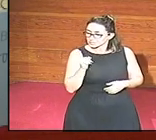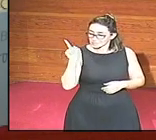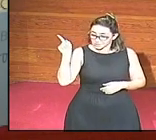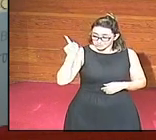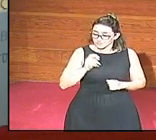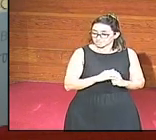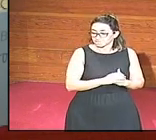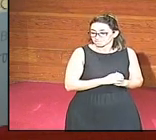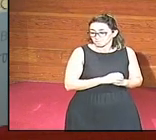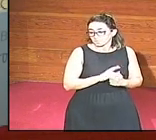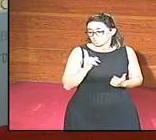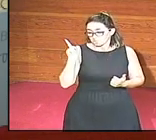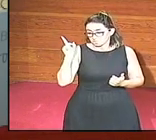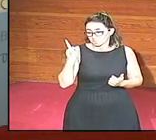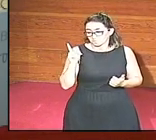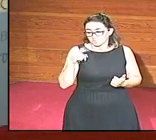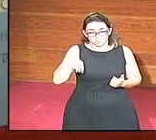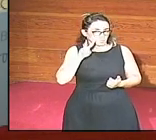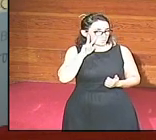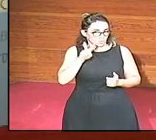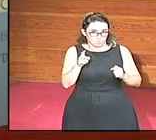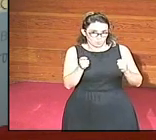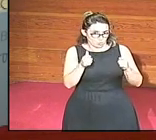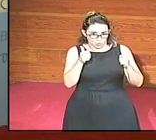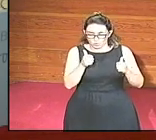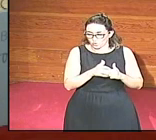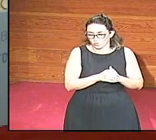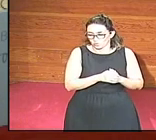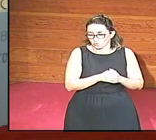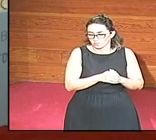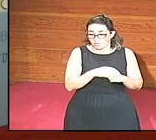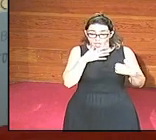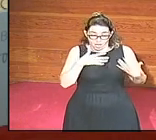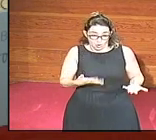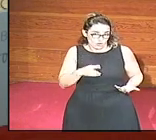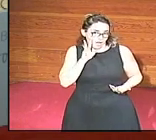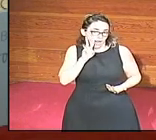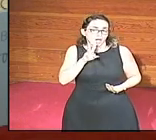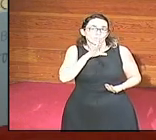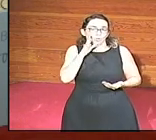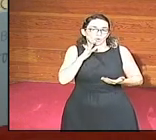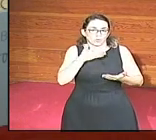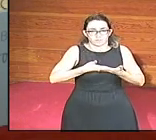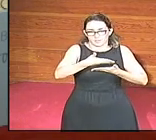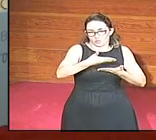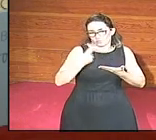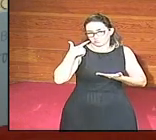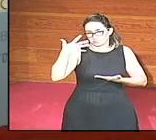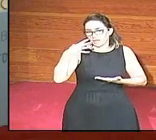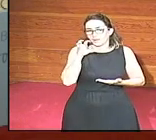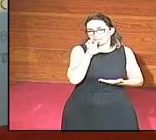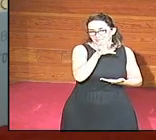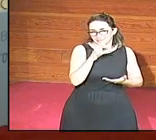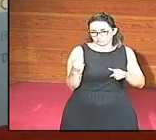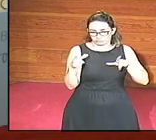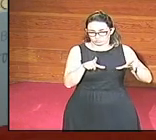es algo que hemos visto muy poco, porque no lo hemos visto ahora, porque han salido del país y ha sido una